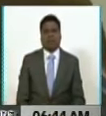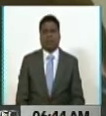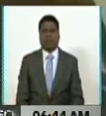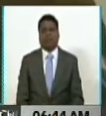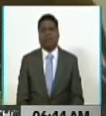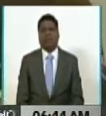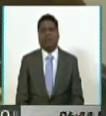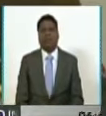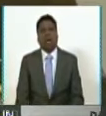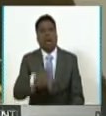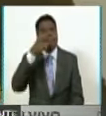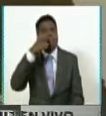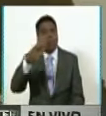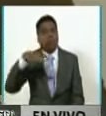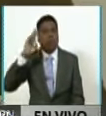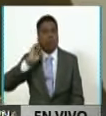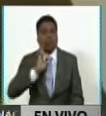Pueblo bolivariano de Venezuela,